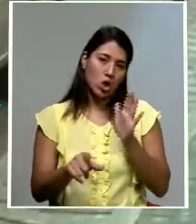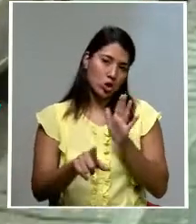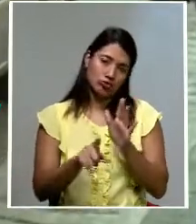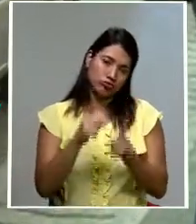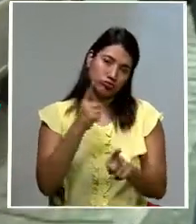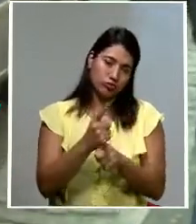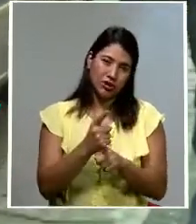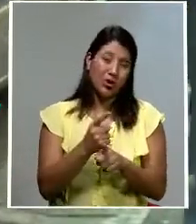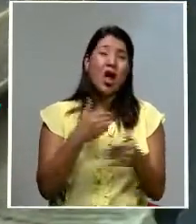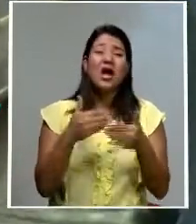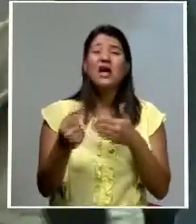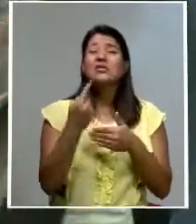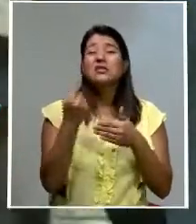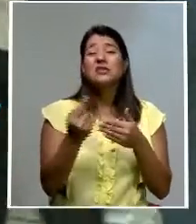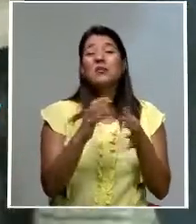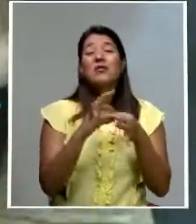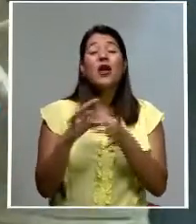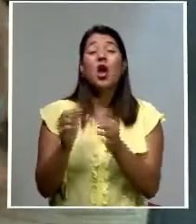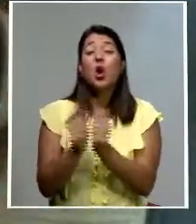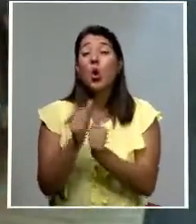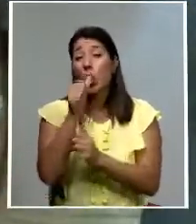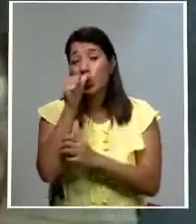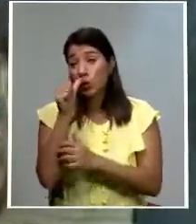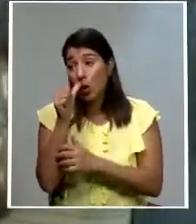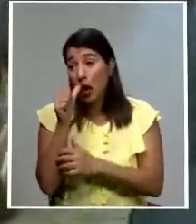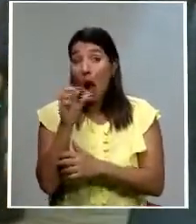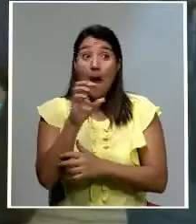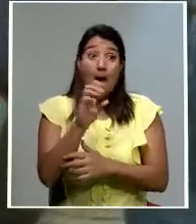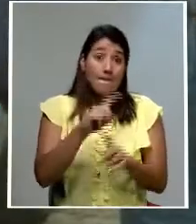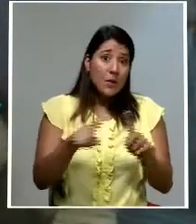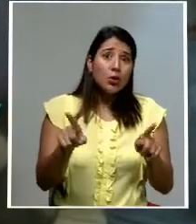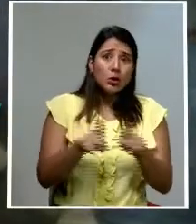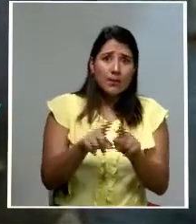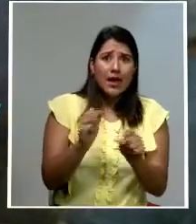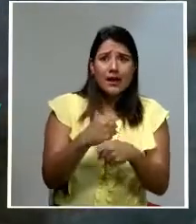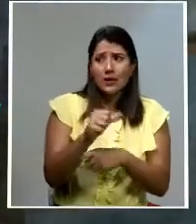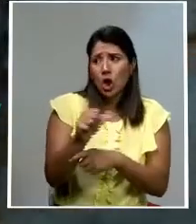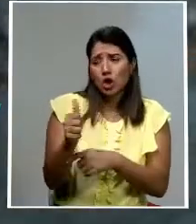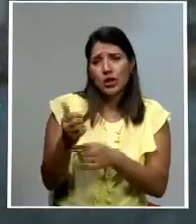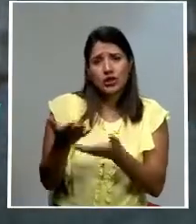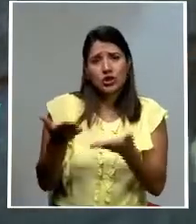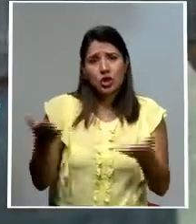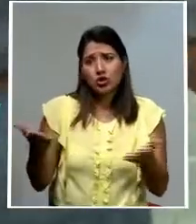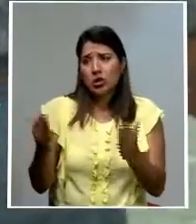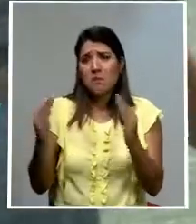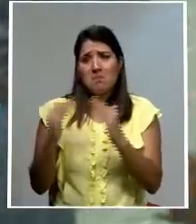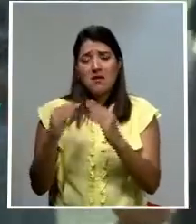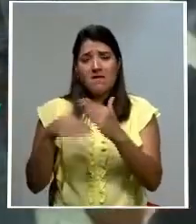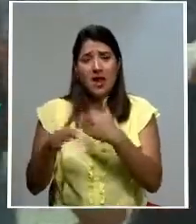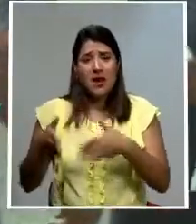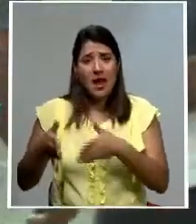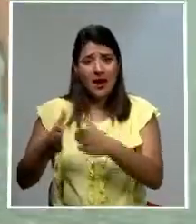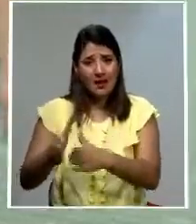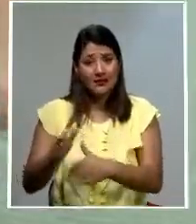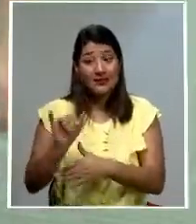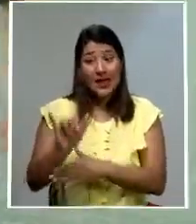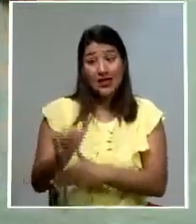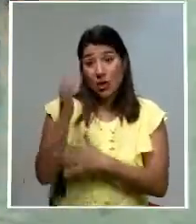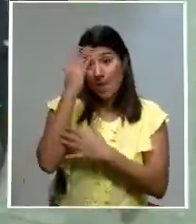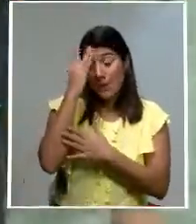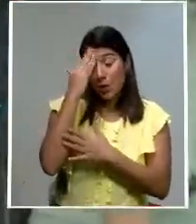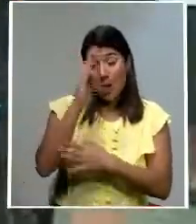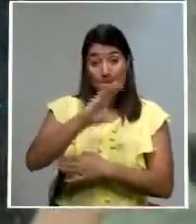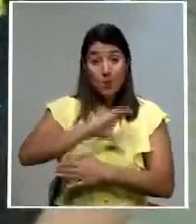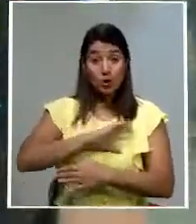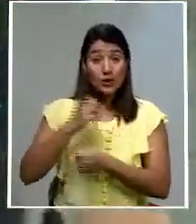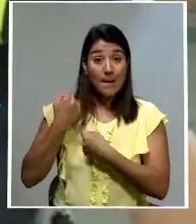pero también hay personas que cometen otros delitos y que se encuentran en estado de calle. Esta situación mantiene preocupada a la Policía Municipal, ya